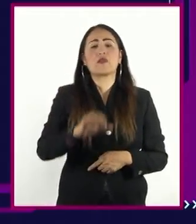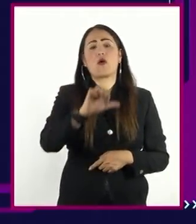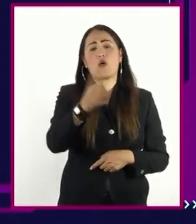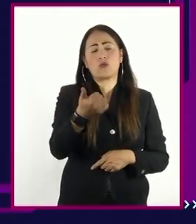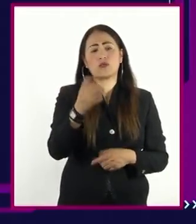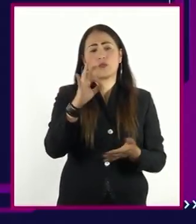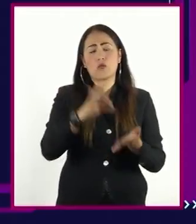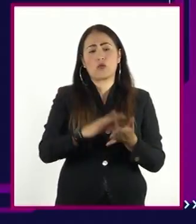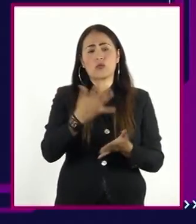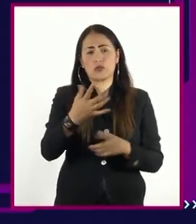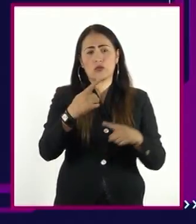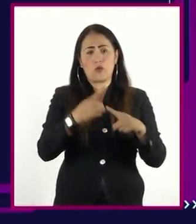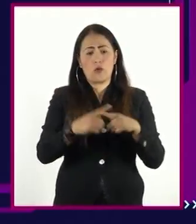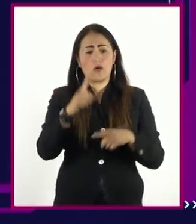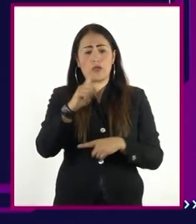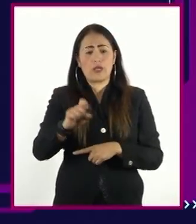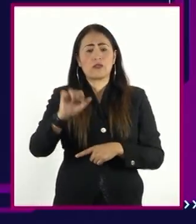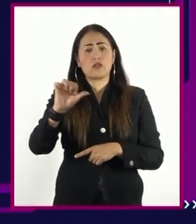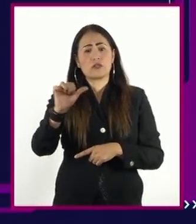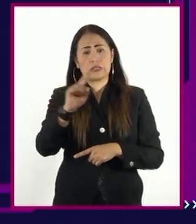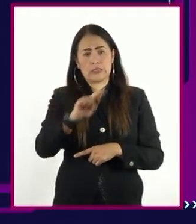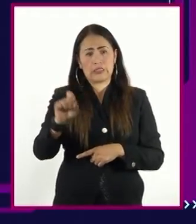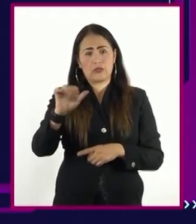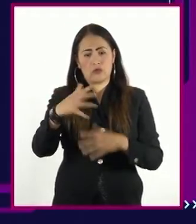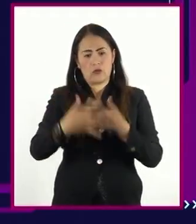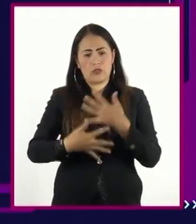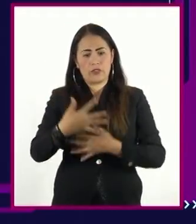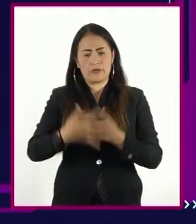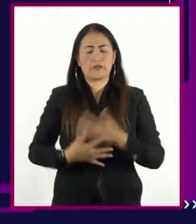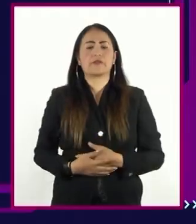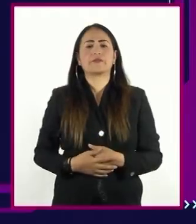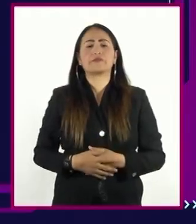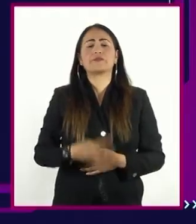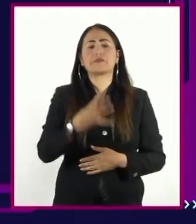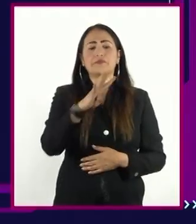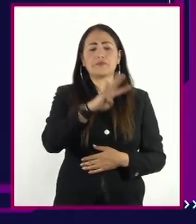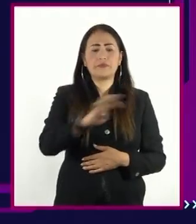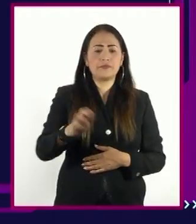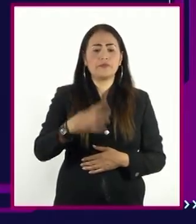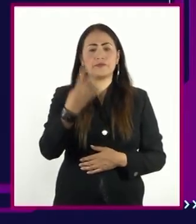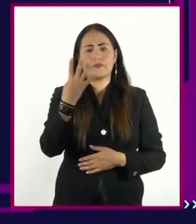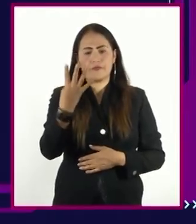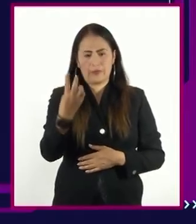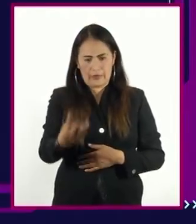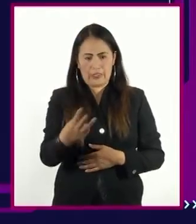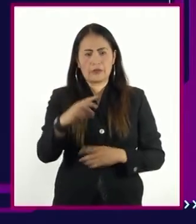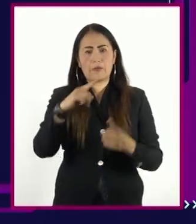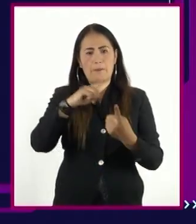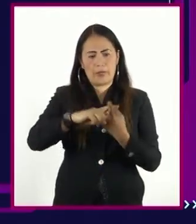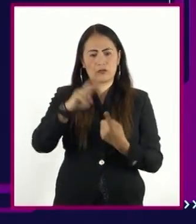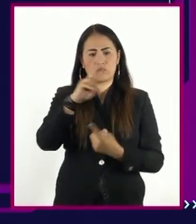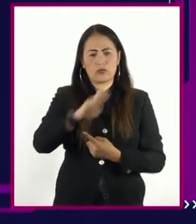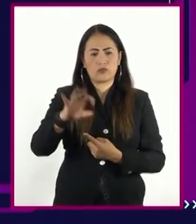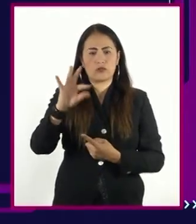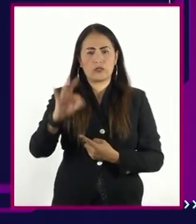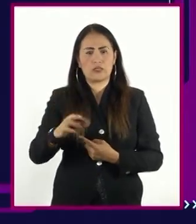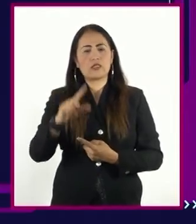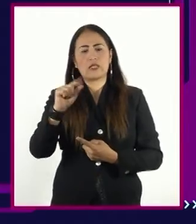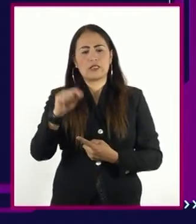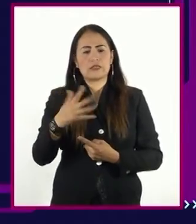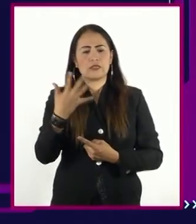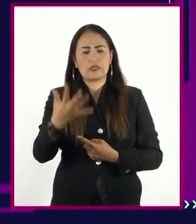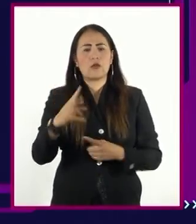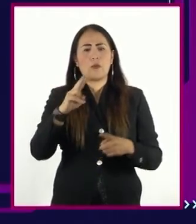115. Y comprobamos que la suma 403 más 275 más 207